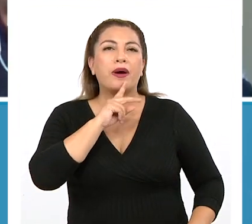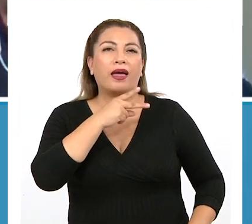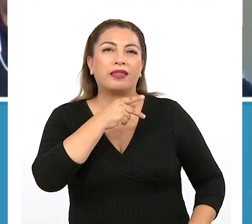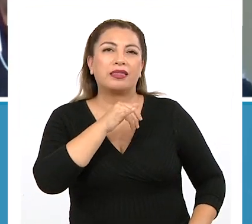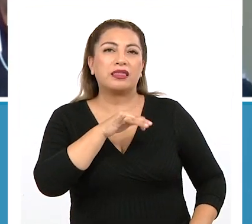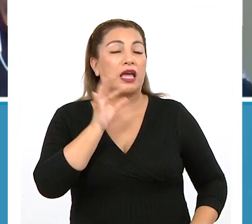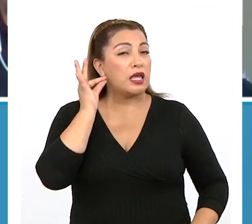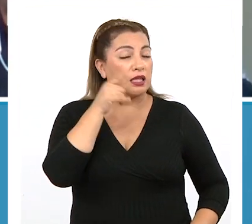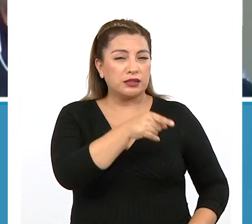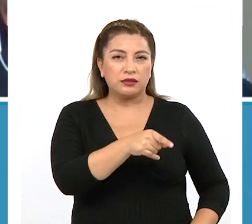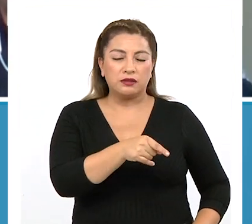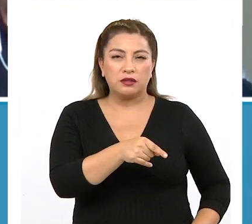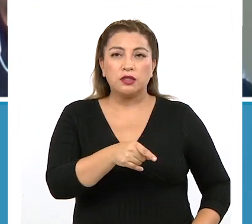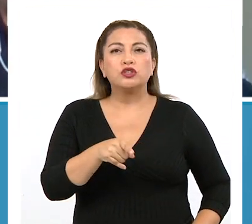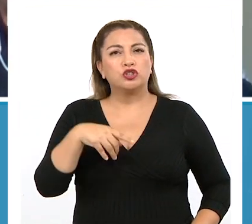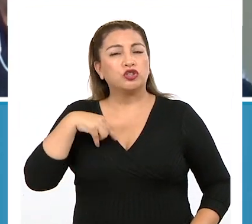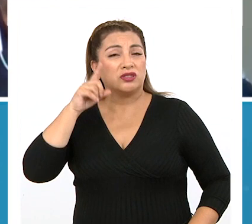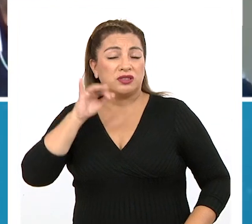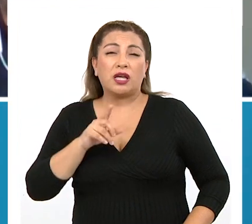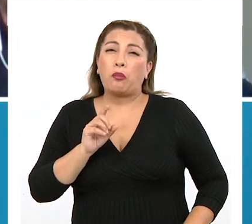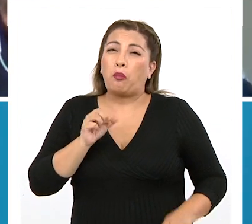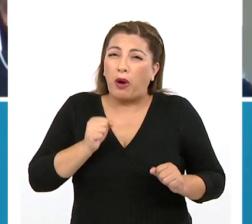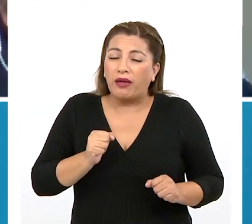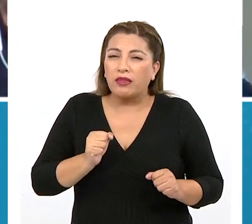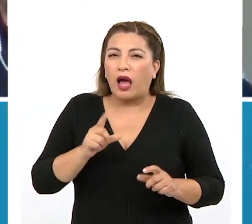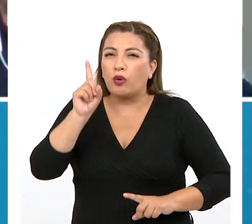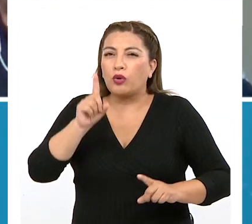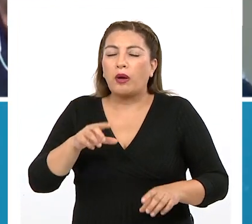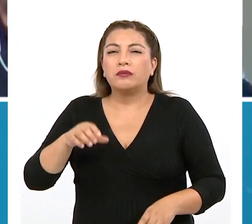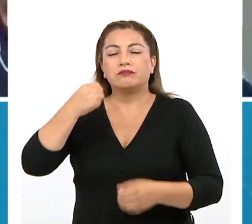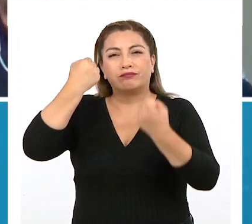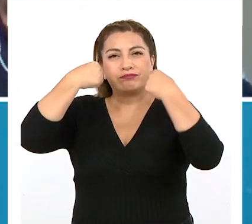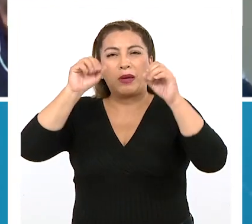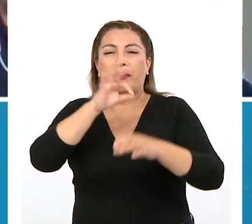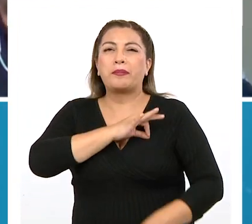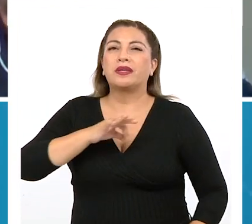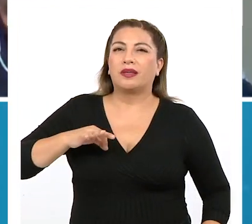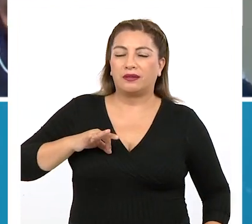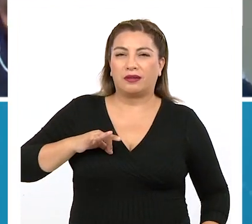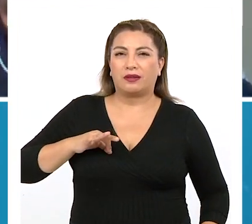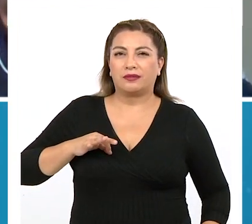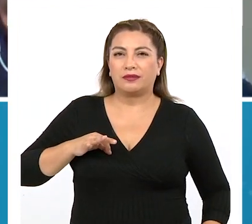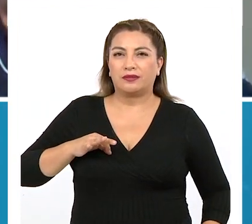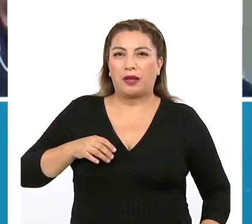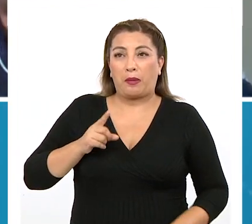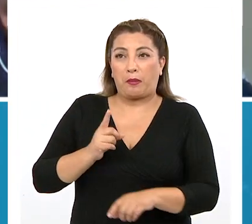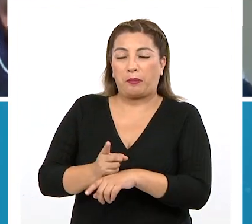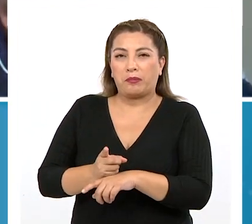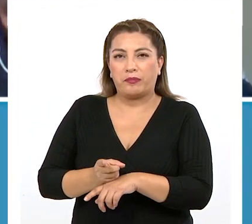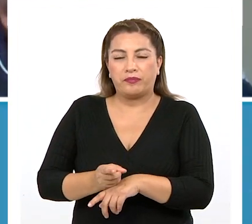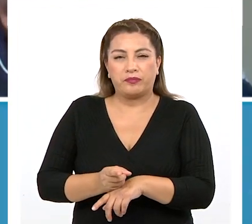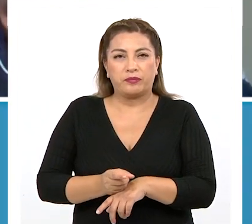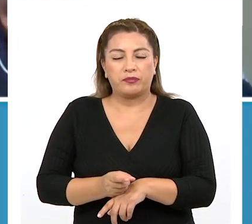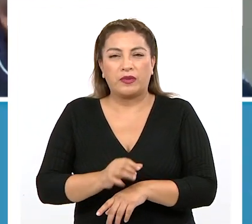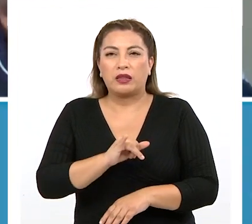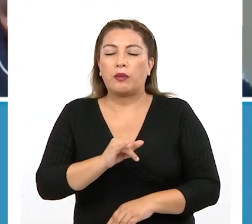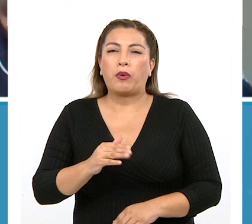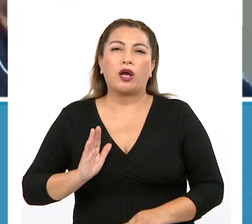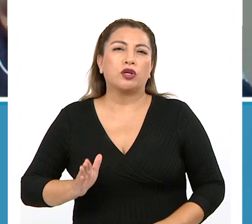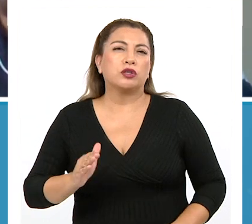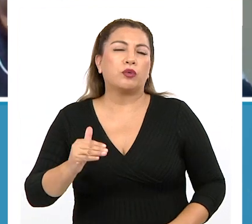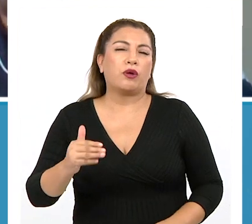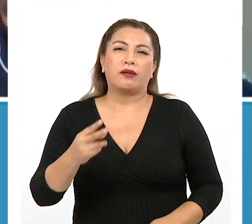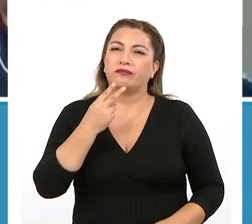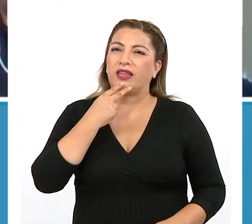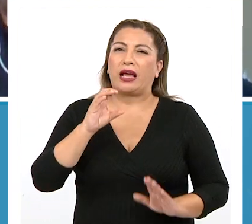puesto de ministra, sí, sin lugar a duda. Yo creo que ella puede ganar algo siendo nombrada. Es esa y después seguir su carrera, porque